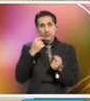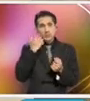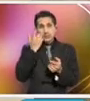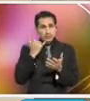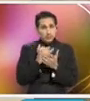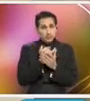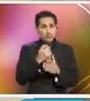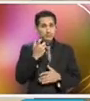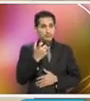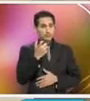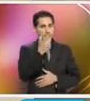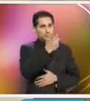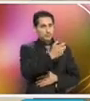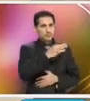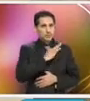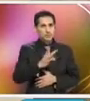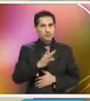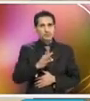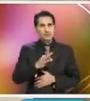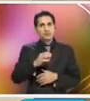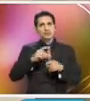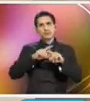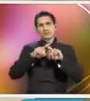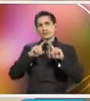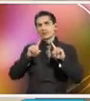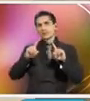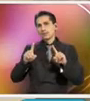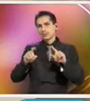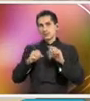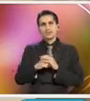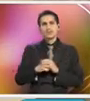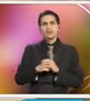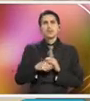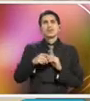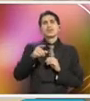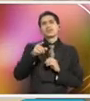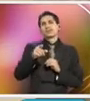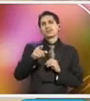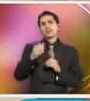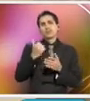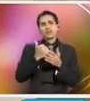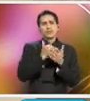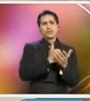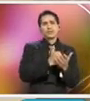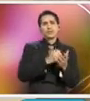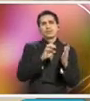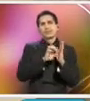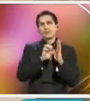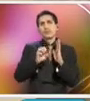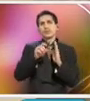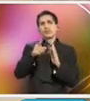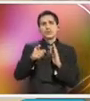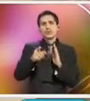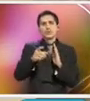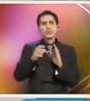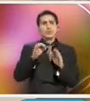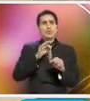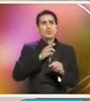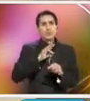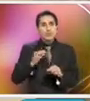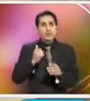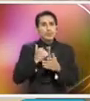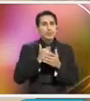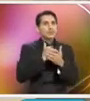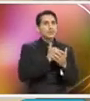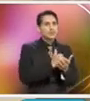el tiempo, que es muy importante, eso es economía. Sí. Es gente que tiene habilidades, capacidades, sí. Facultades para ayudar,